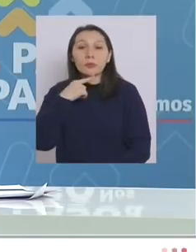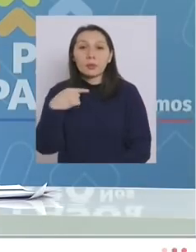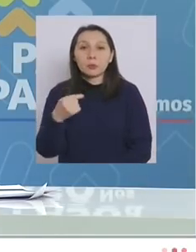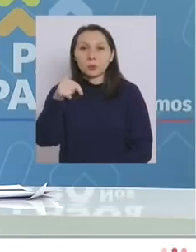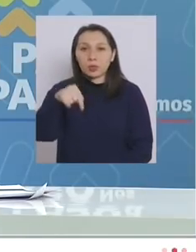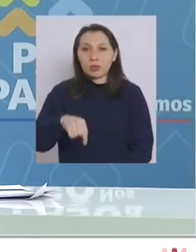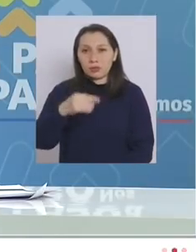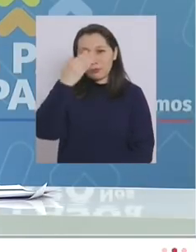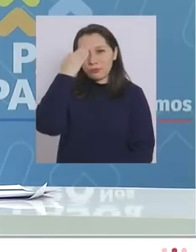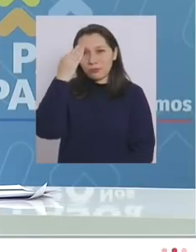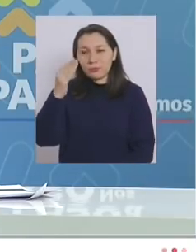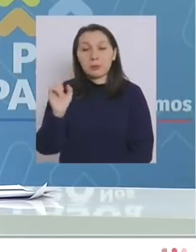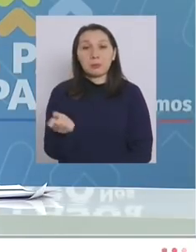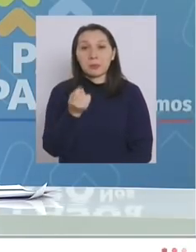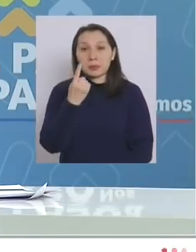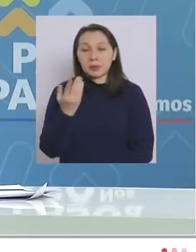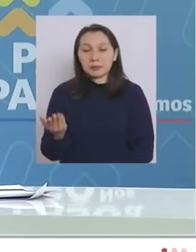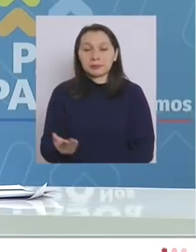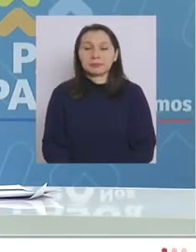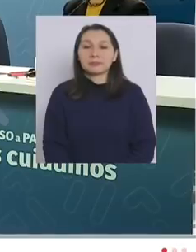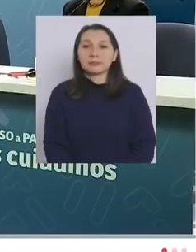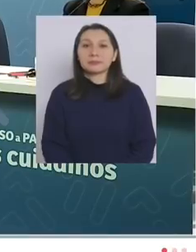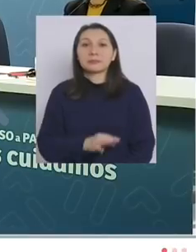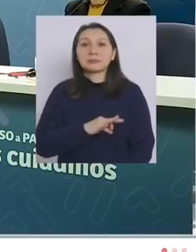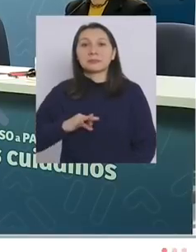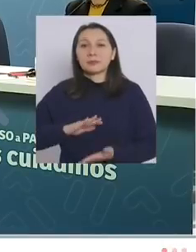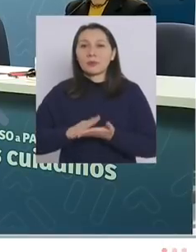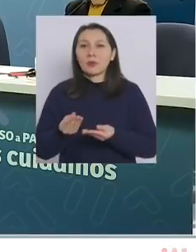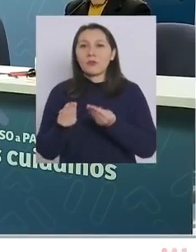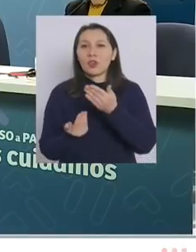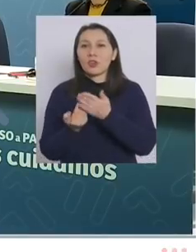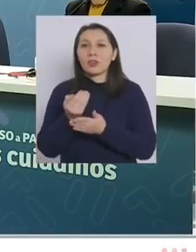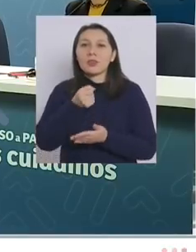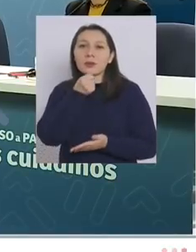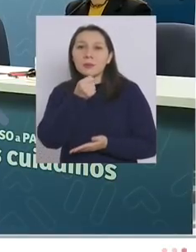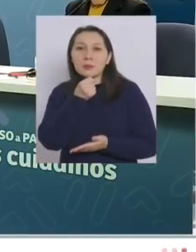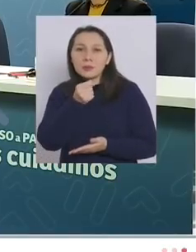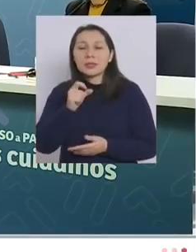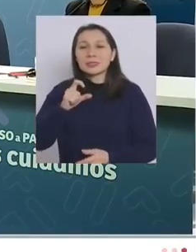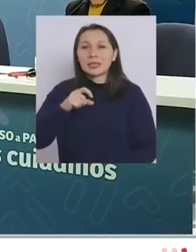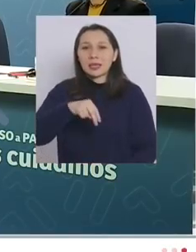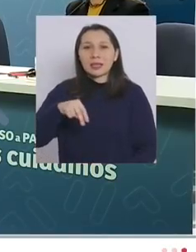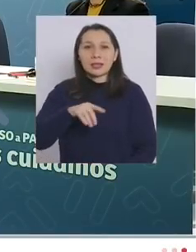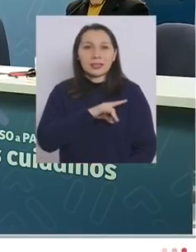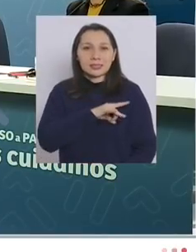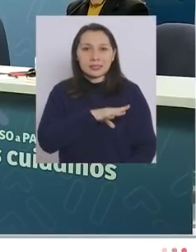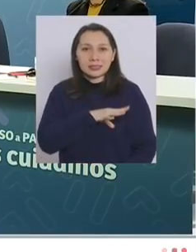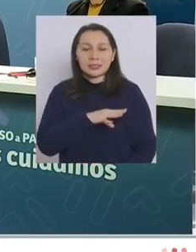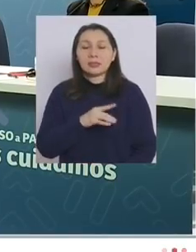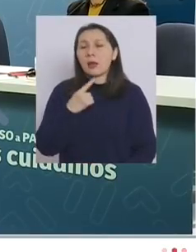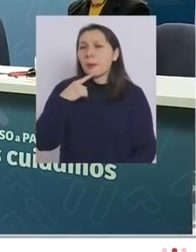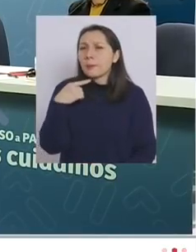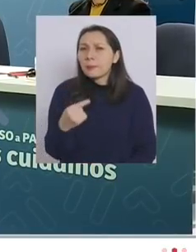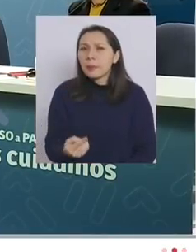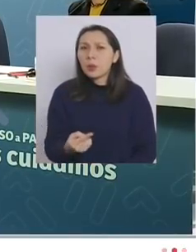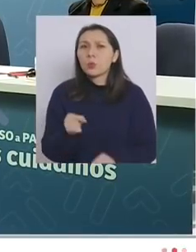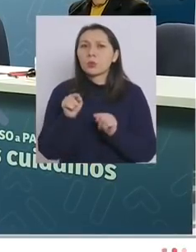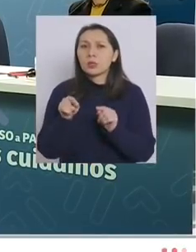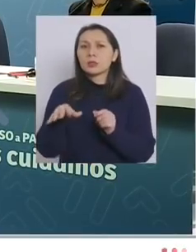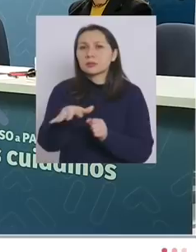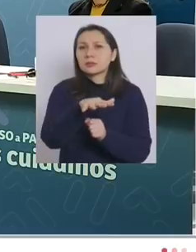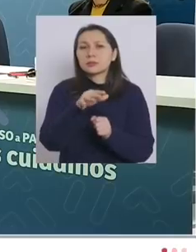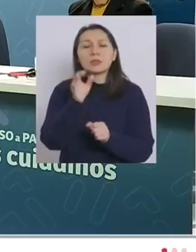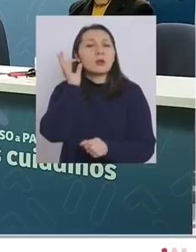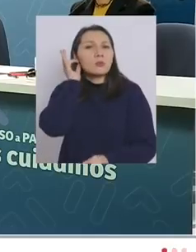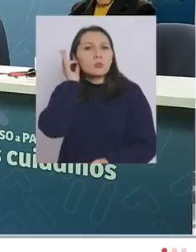del día de hoy. Primera pregunta. Ministro, ¿cómo está? Buenos días. Ignacio Jiménez de CNN Chile por acá. Preguntarle por este caso de